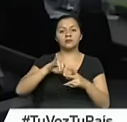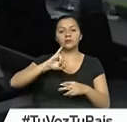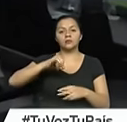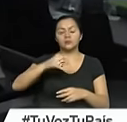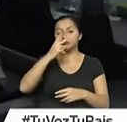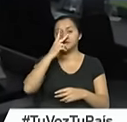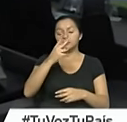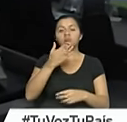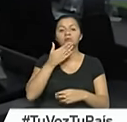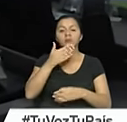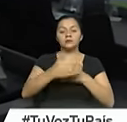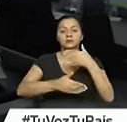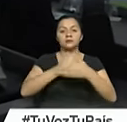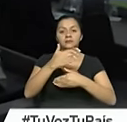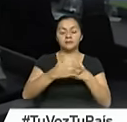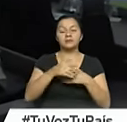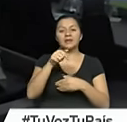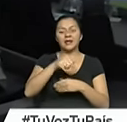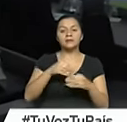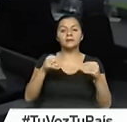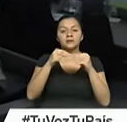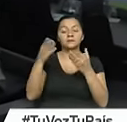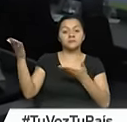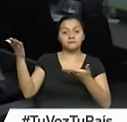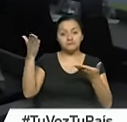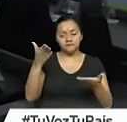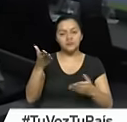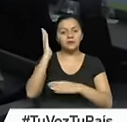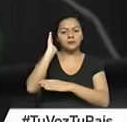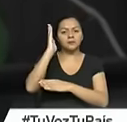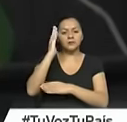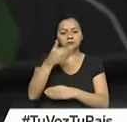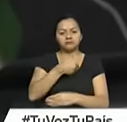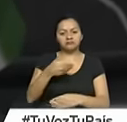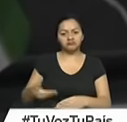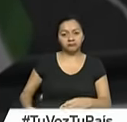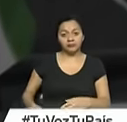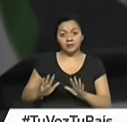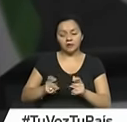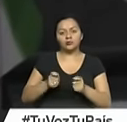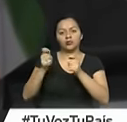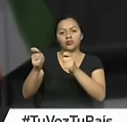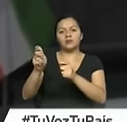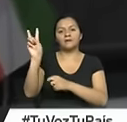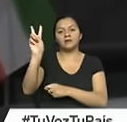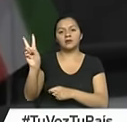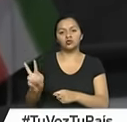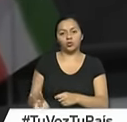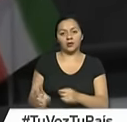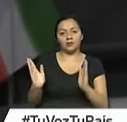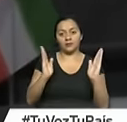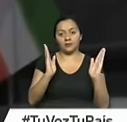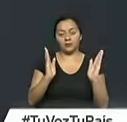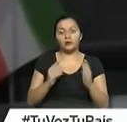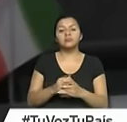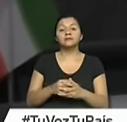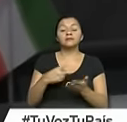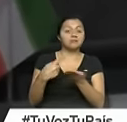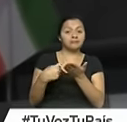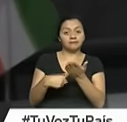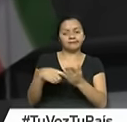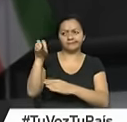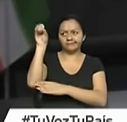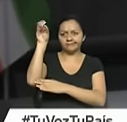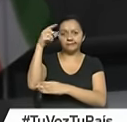Venezuela como anfitrión en Isla Margarita, que recibirá de Irán la presidencia pro tempore del grupo. En la apertura de las deliberaciones, Irán denunció que